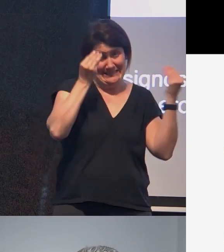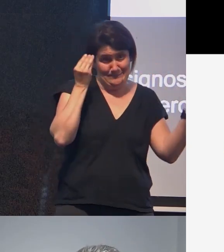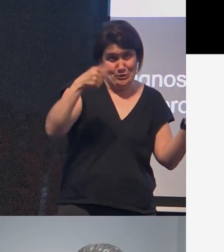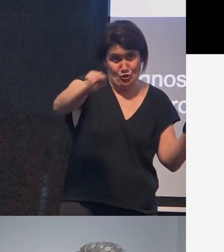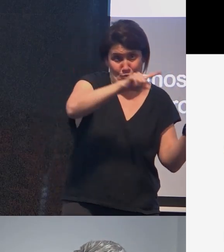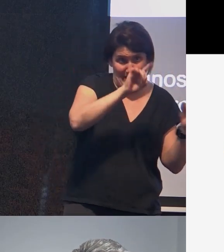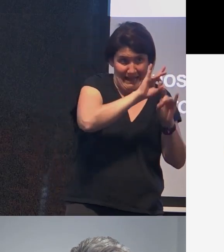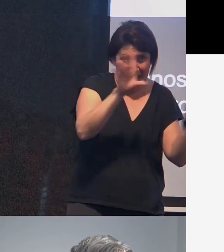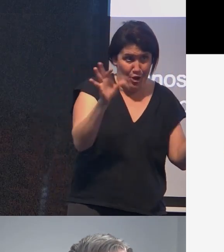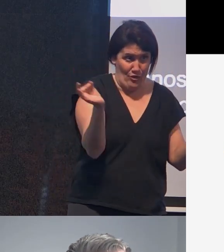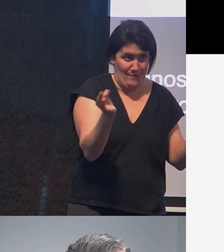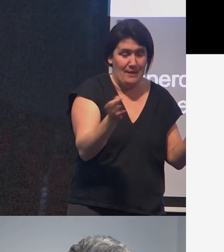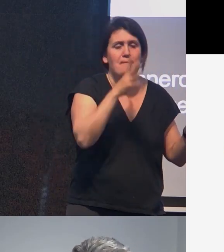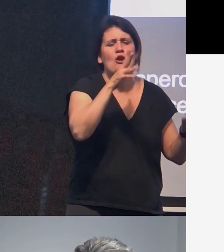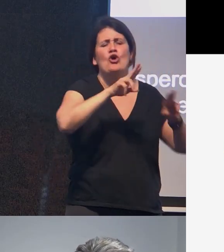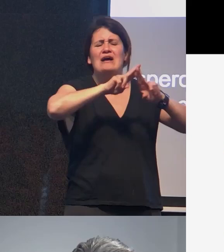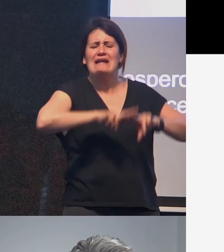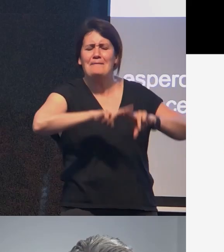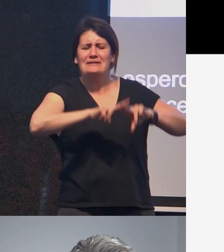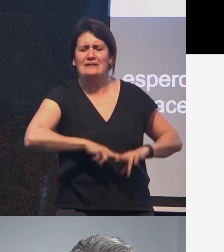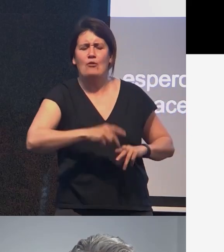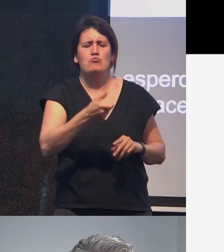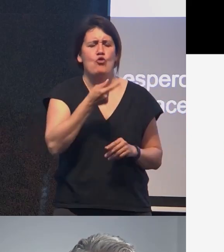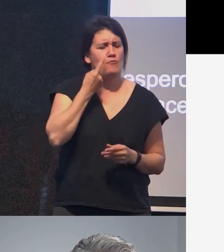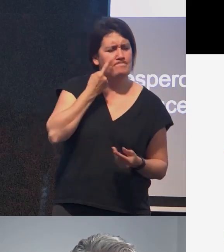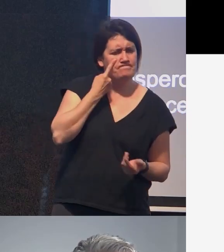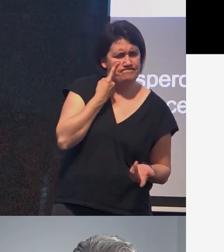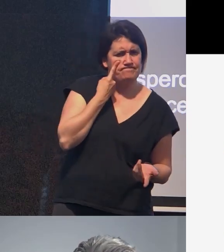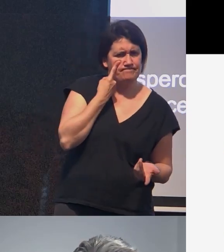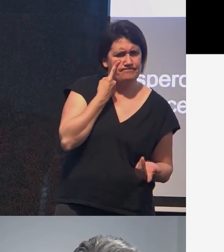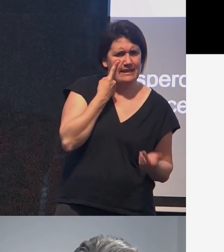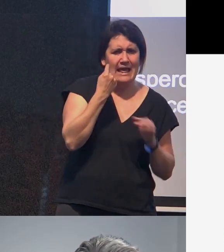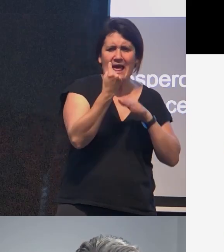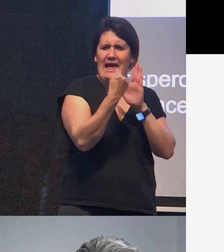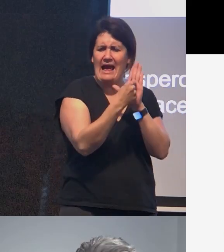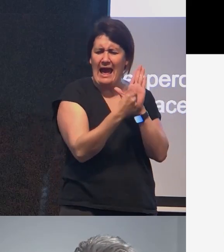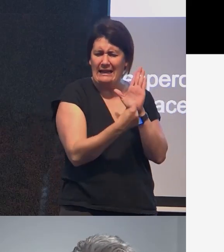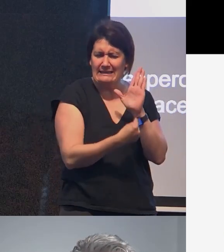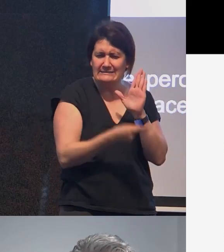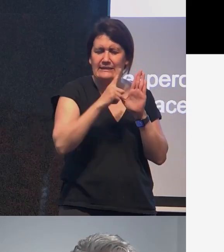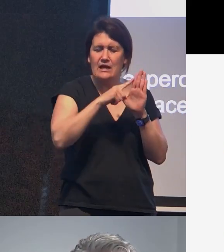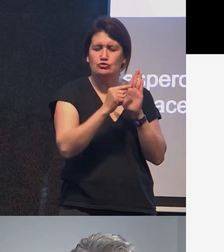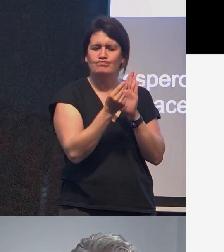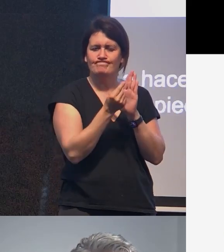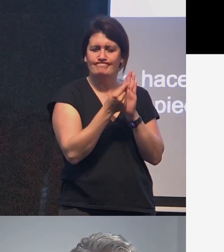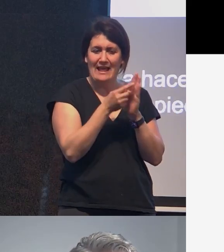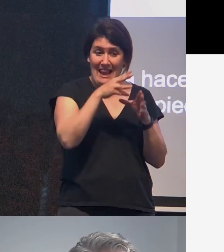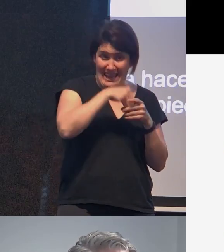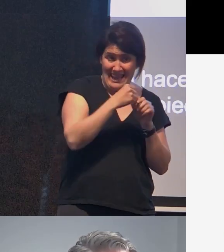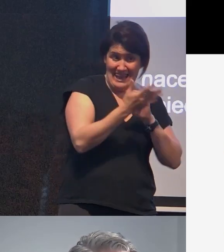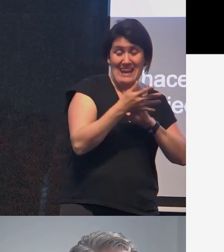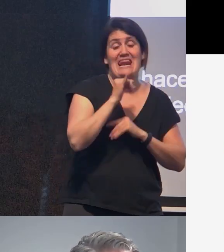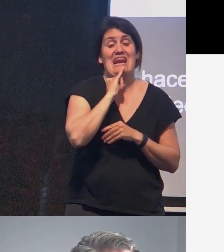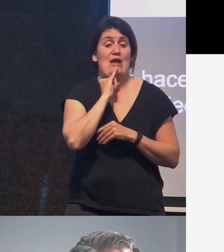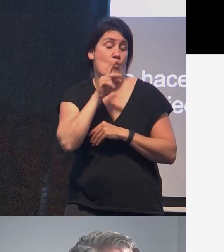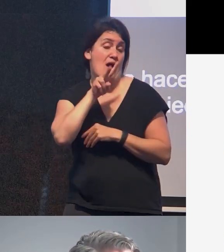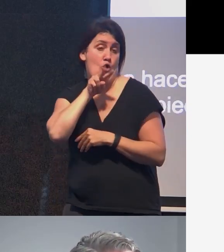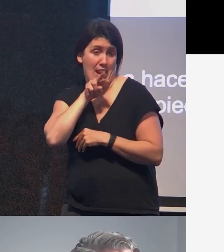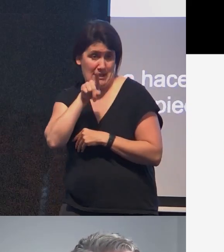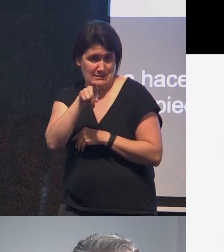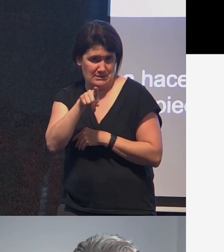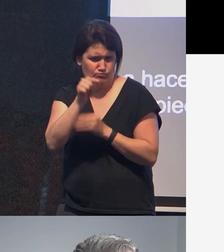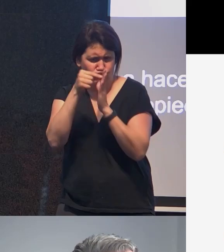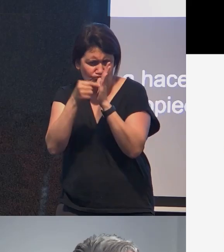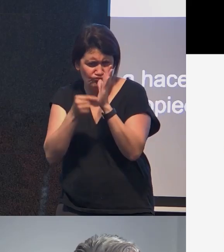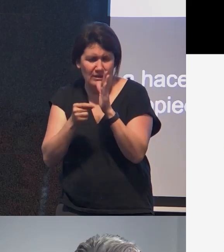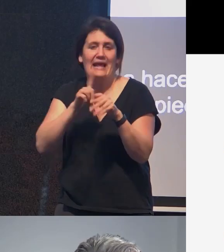pero lo que voy a hacer es repasar una serie de características o propiedades de las lenguas orales que se dicen que